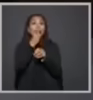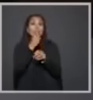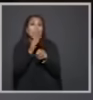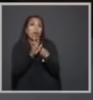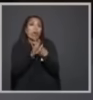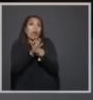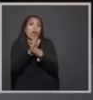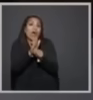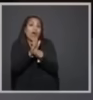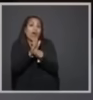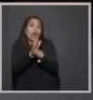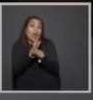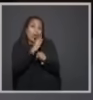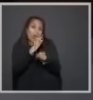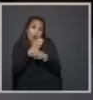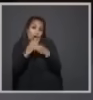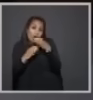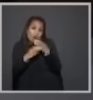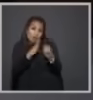Gracias, candidato.